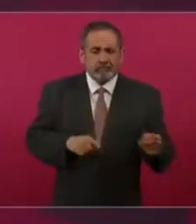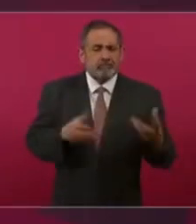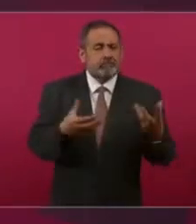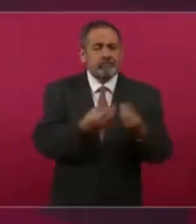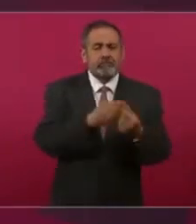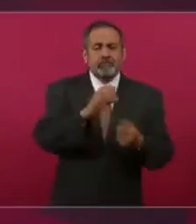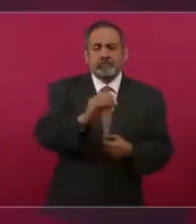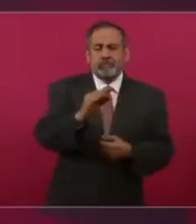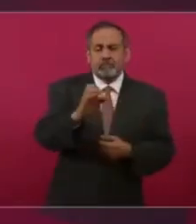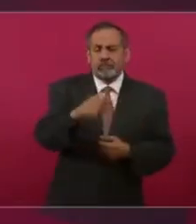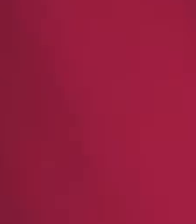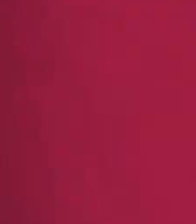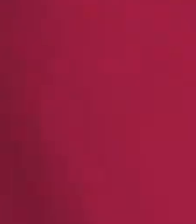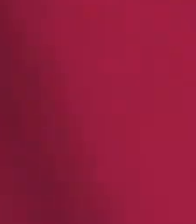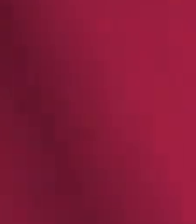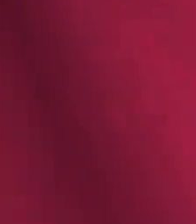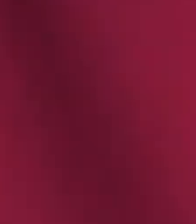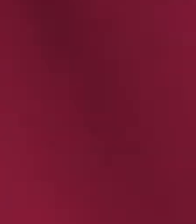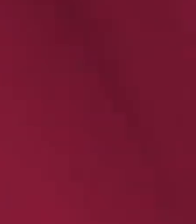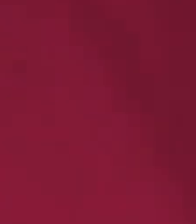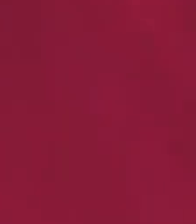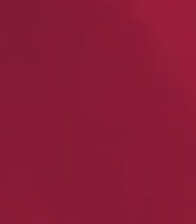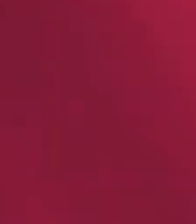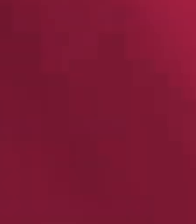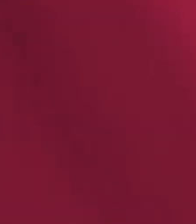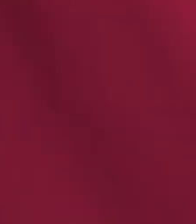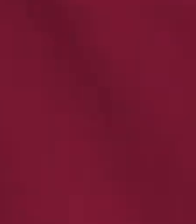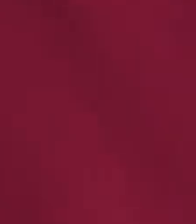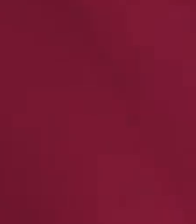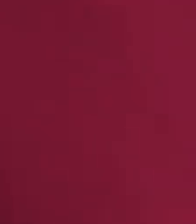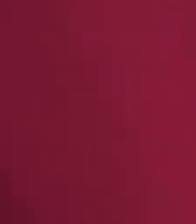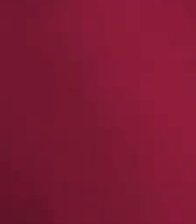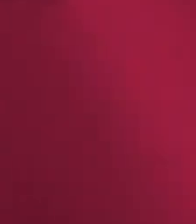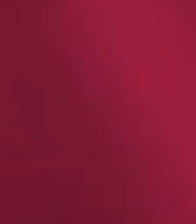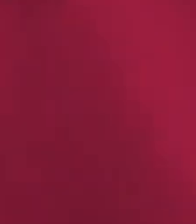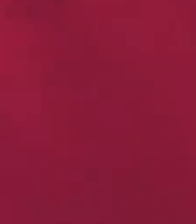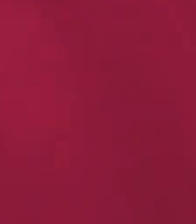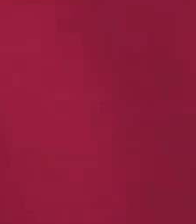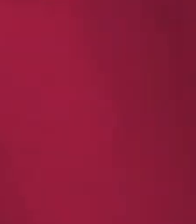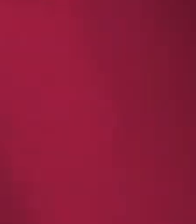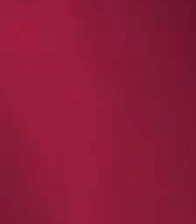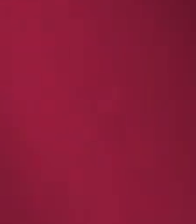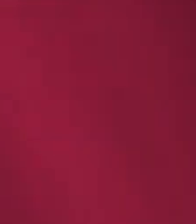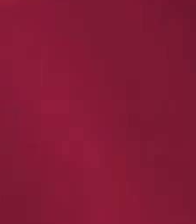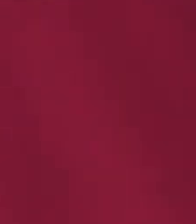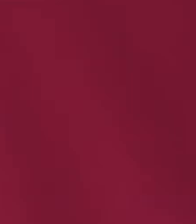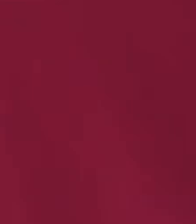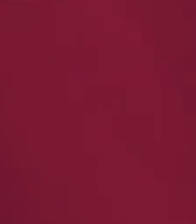Federal de Electricidad. Gobierno de México.